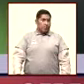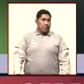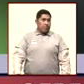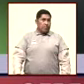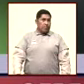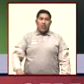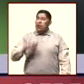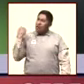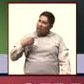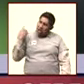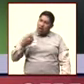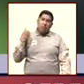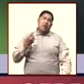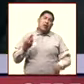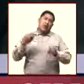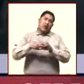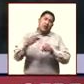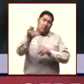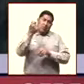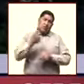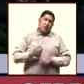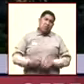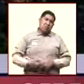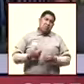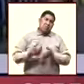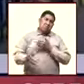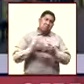Siempre David, entrar así rápido.